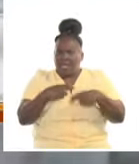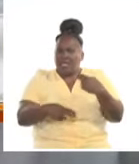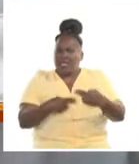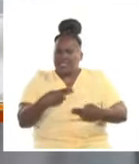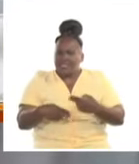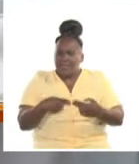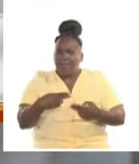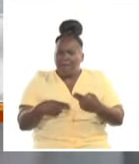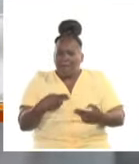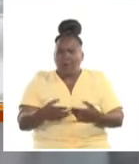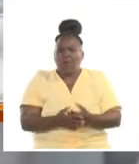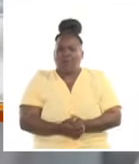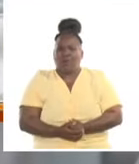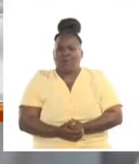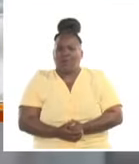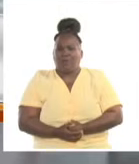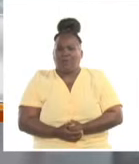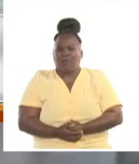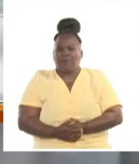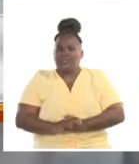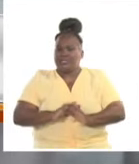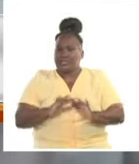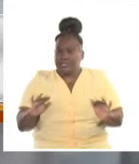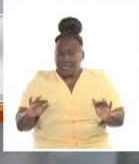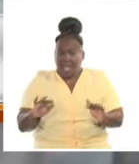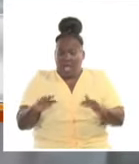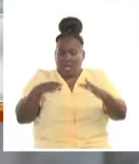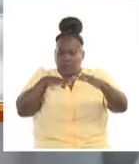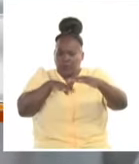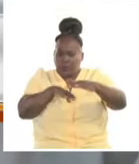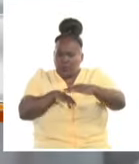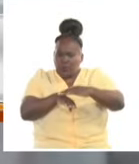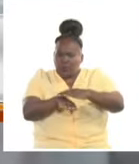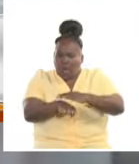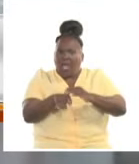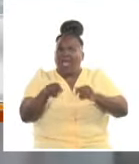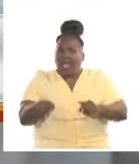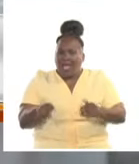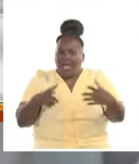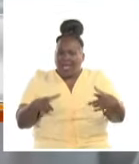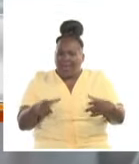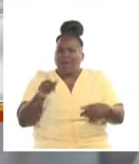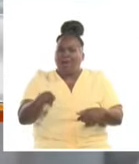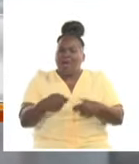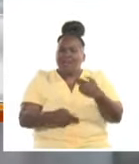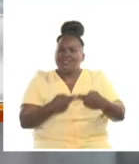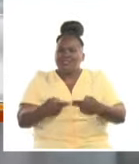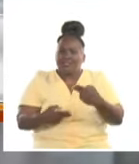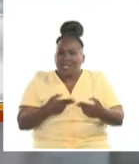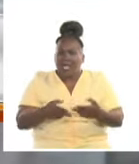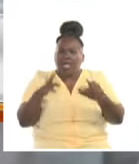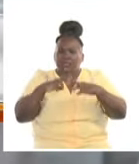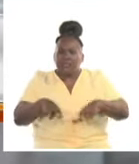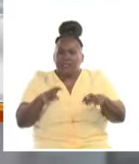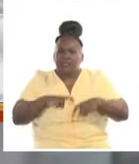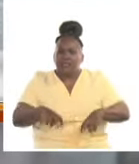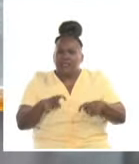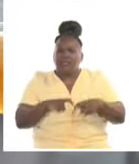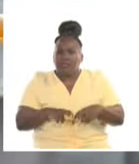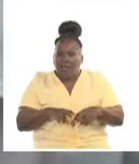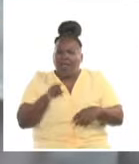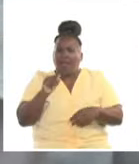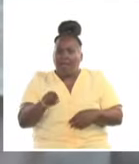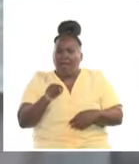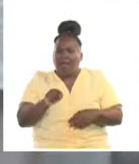hospital. Podemos ya con él instalado y trabajando, desarrollar estudios de una capacidad que pues, llevamos